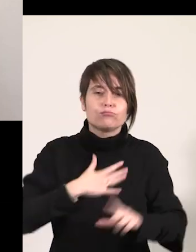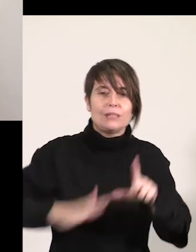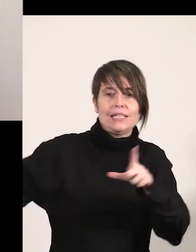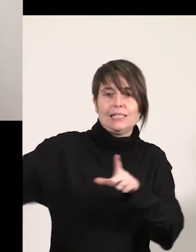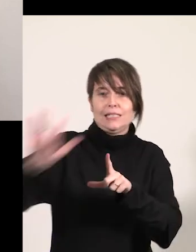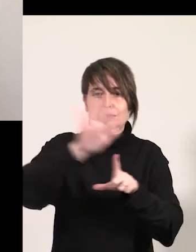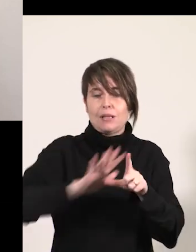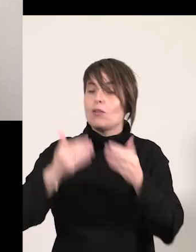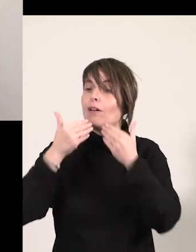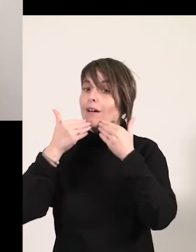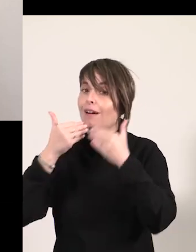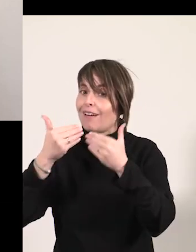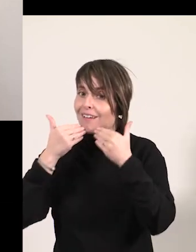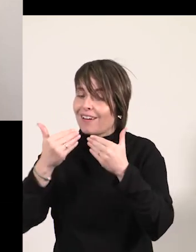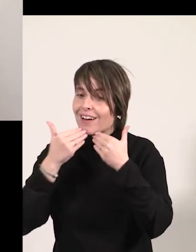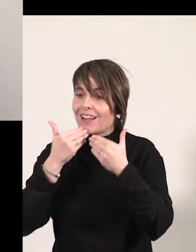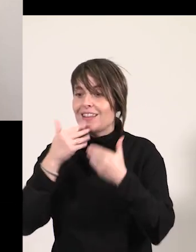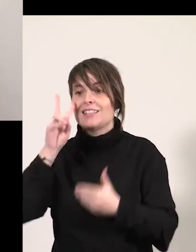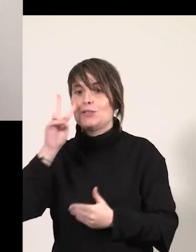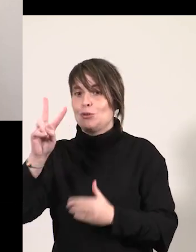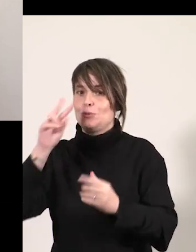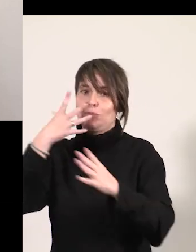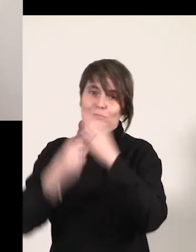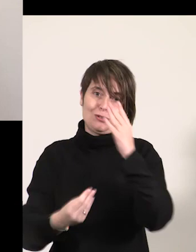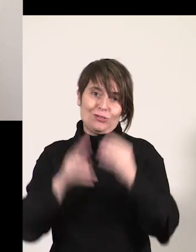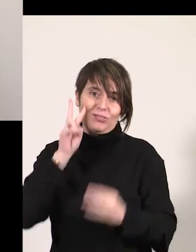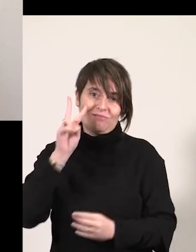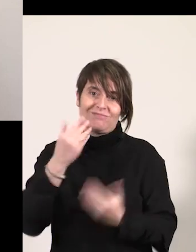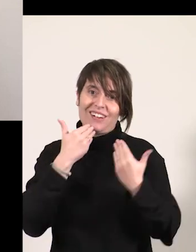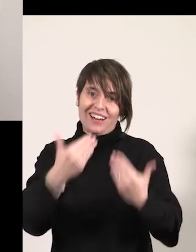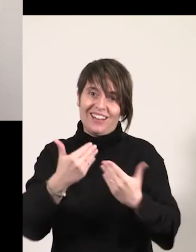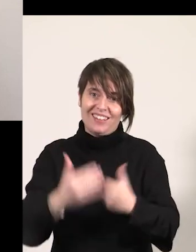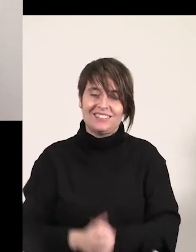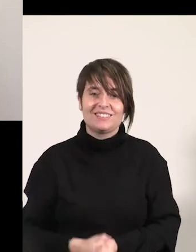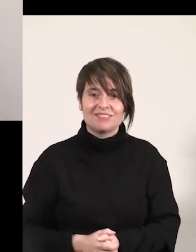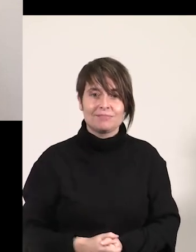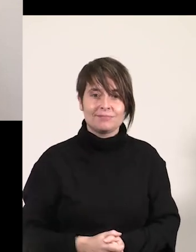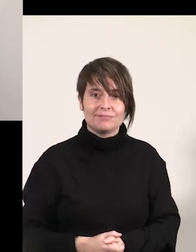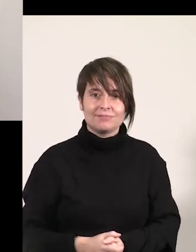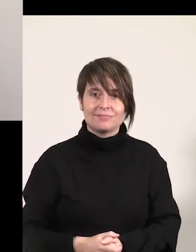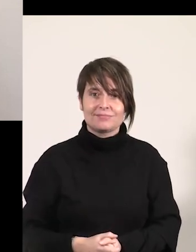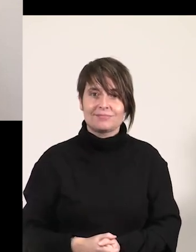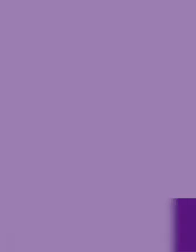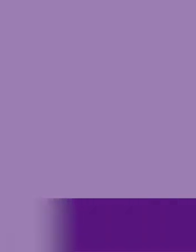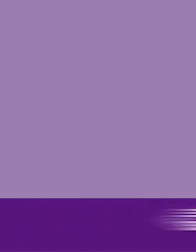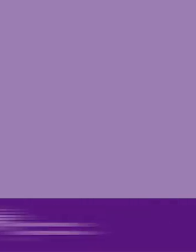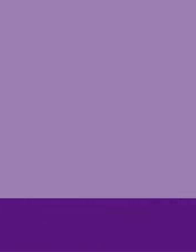evolucionando en nuestros propios espacios. Eskerrik asko eta laster aster.